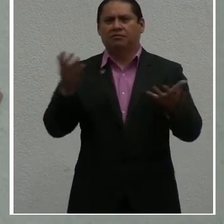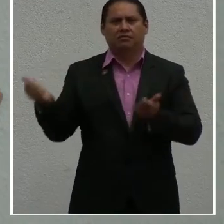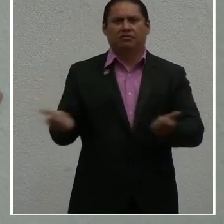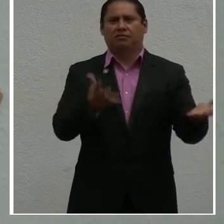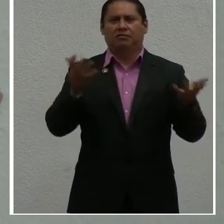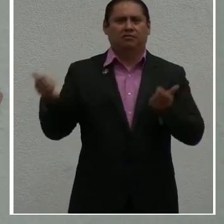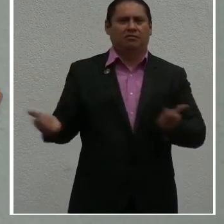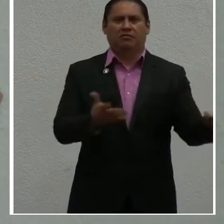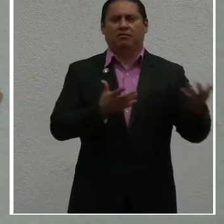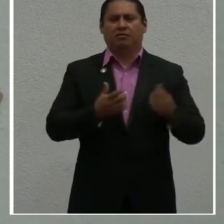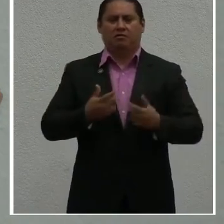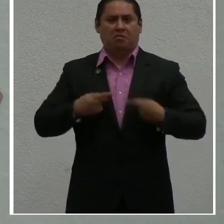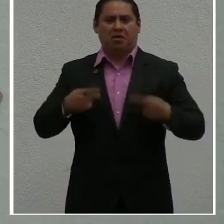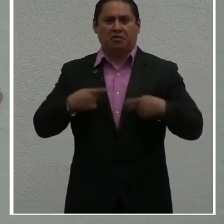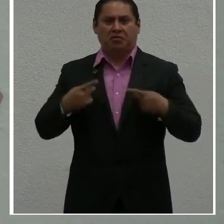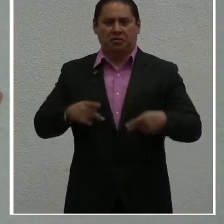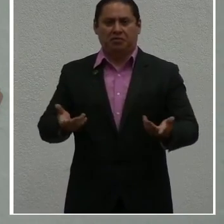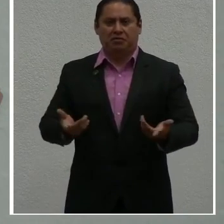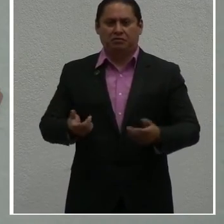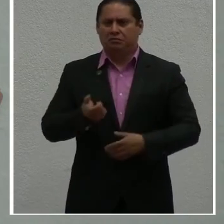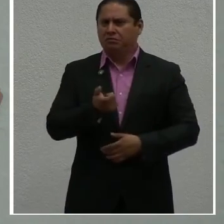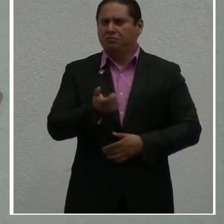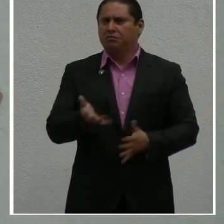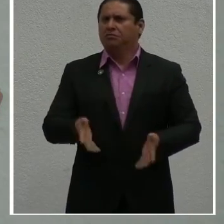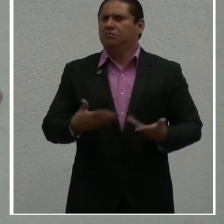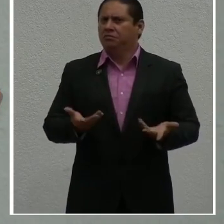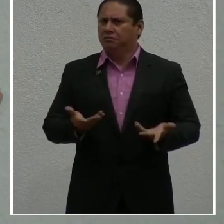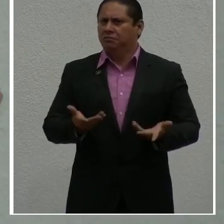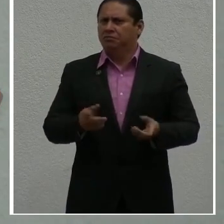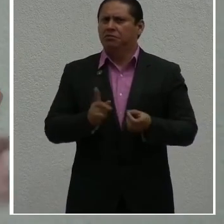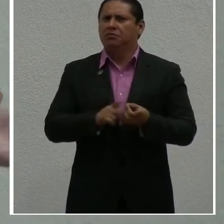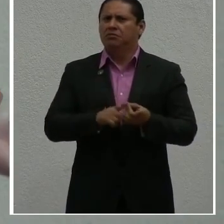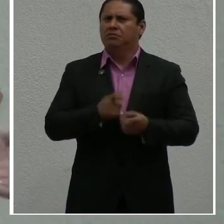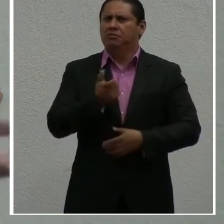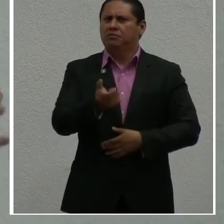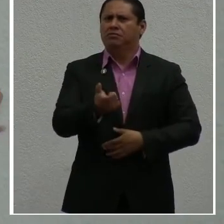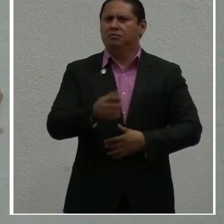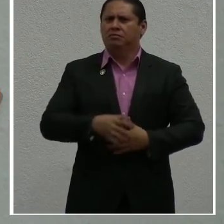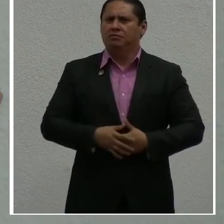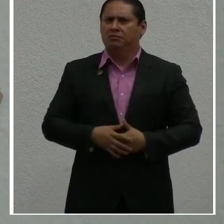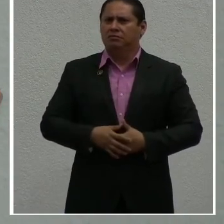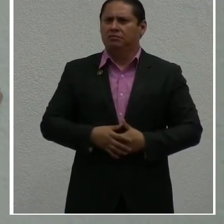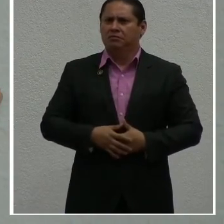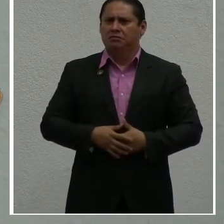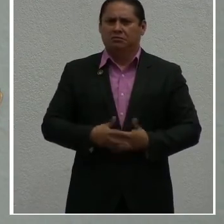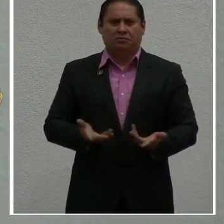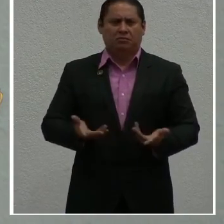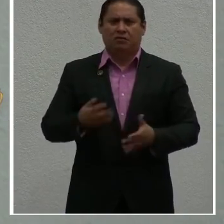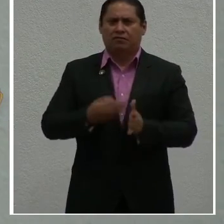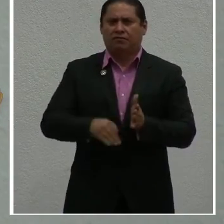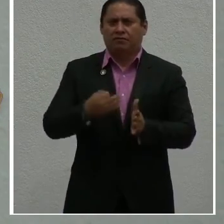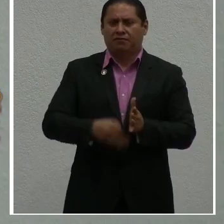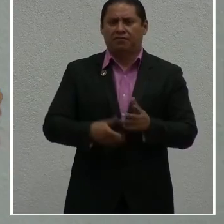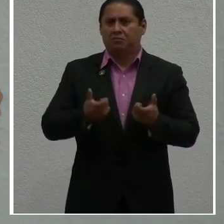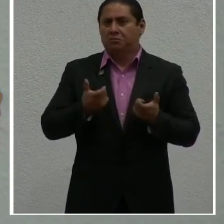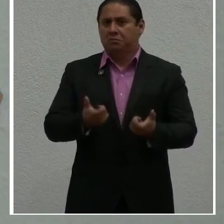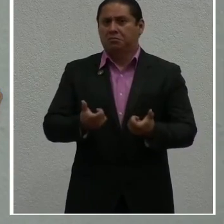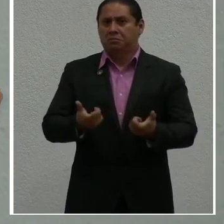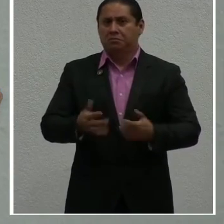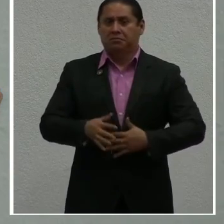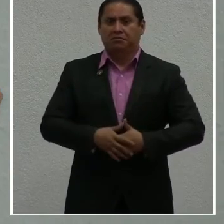de semana? ¿Y dale? ¿Dónde está su dinero? Pues no les rinde, claro que no les